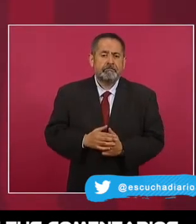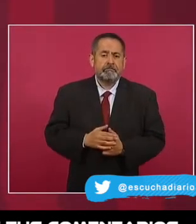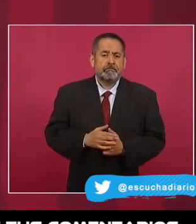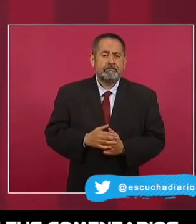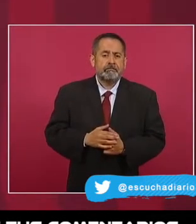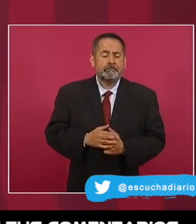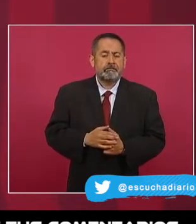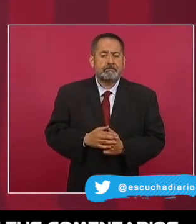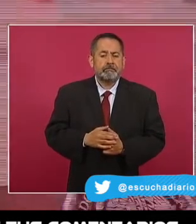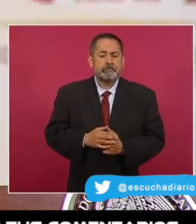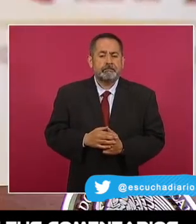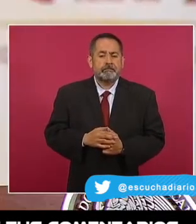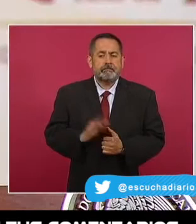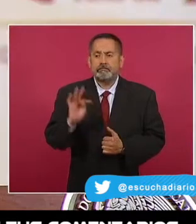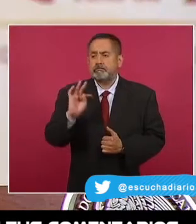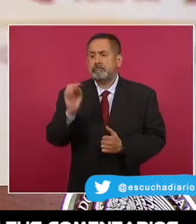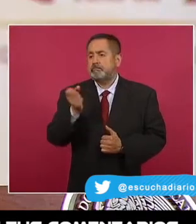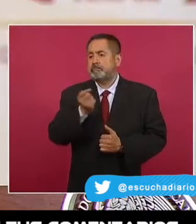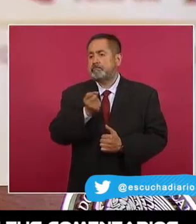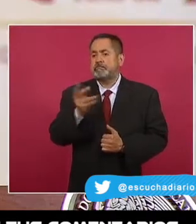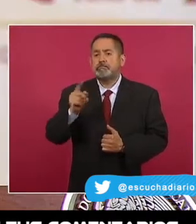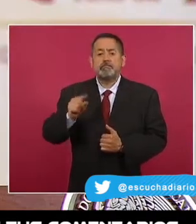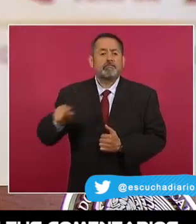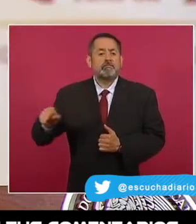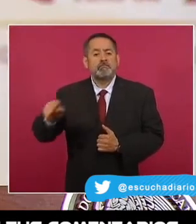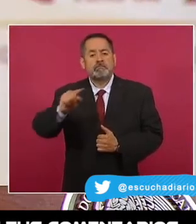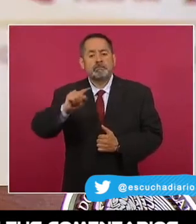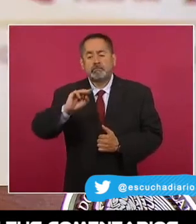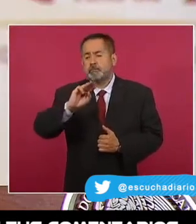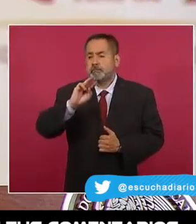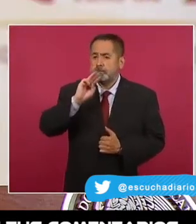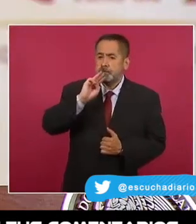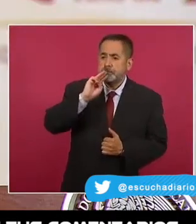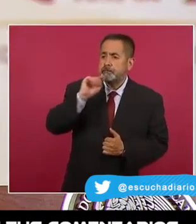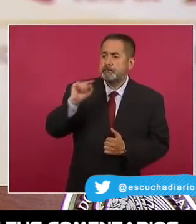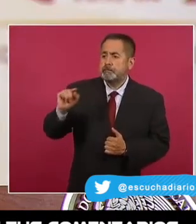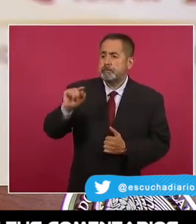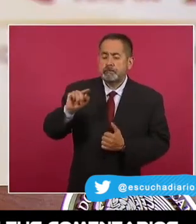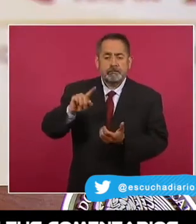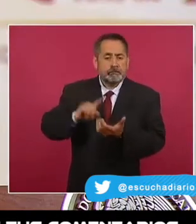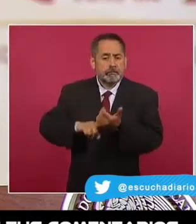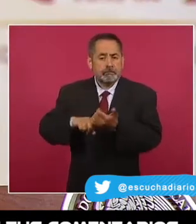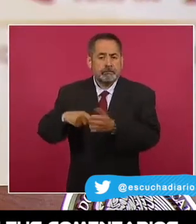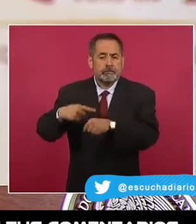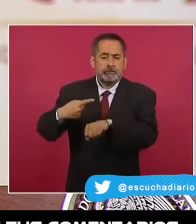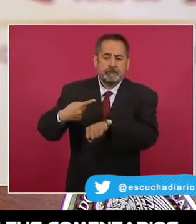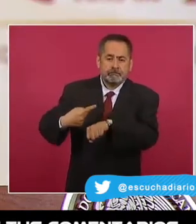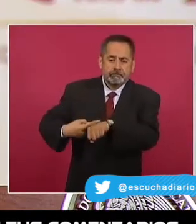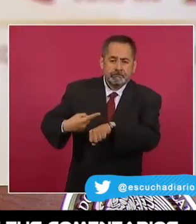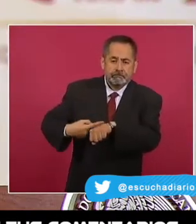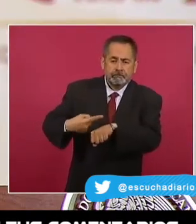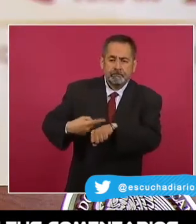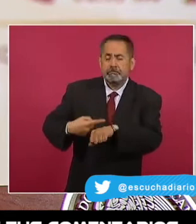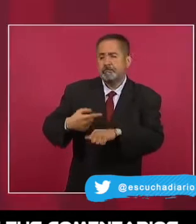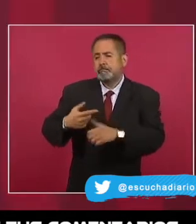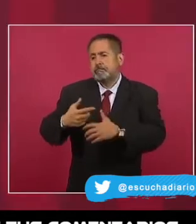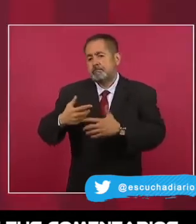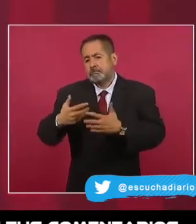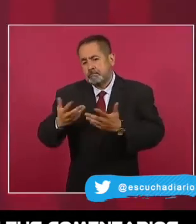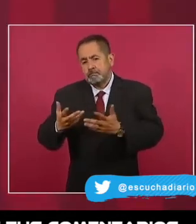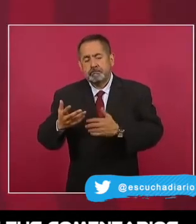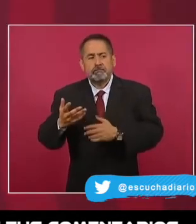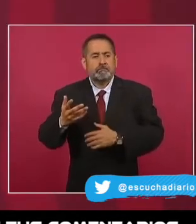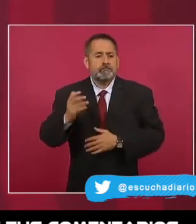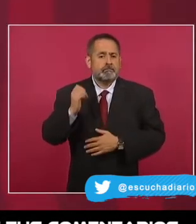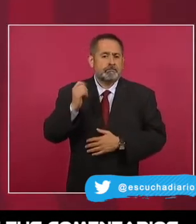El presidente menciona tajantemente que no existe ningún problema con el rediseño del espacio aéreo en la Ciudad de México, y también aclara que no